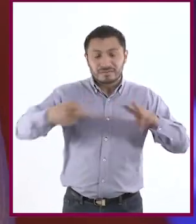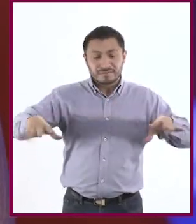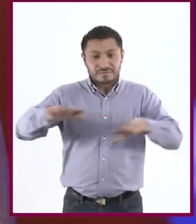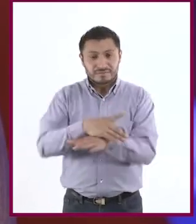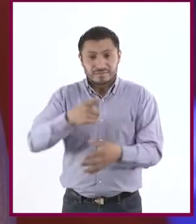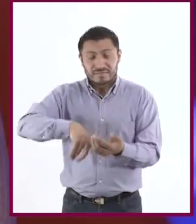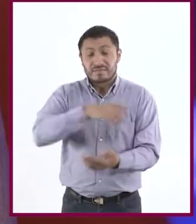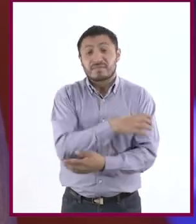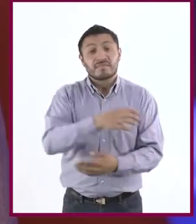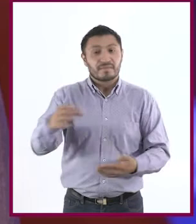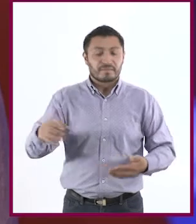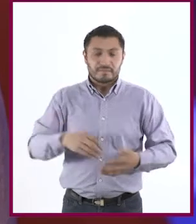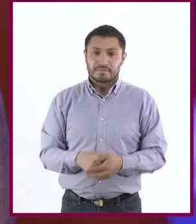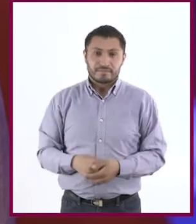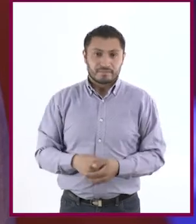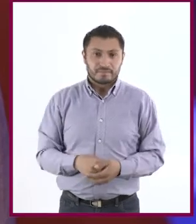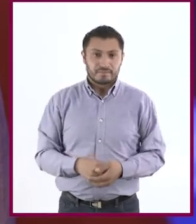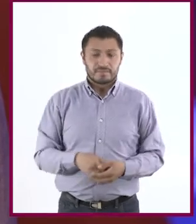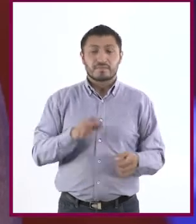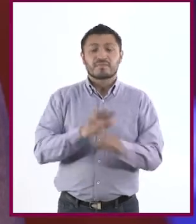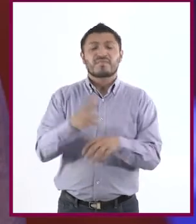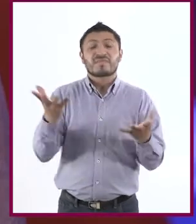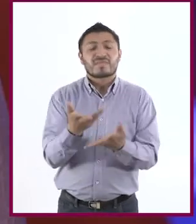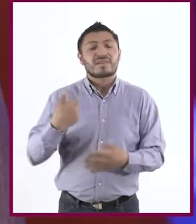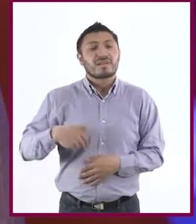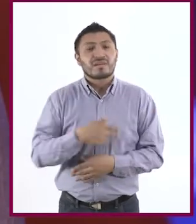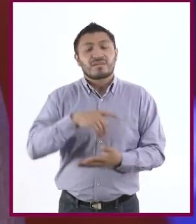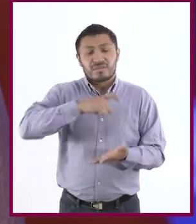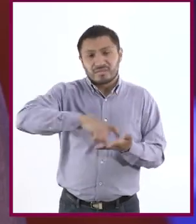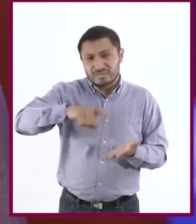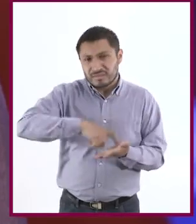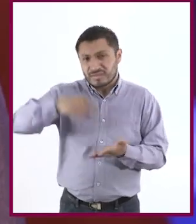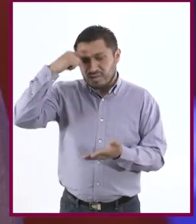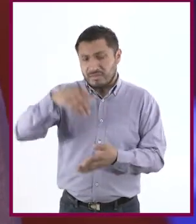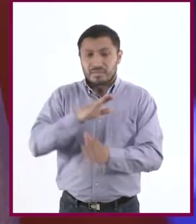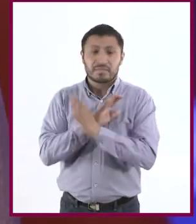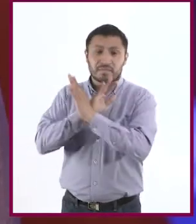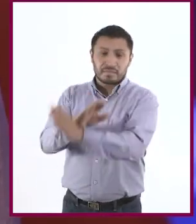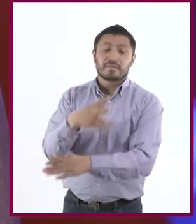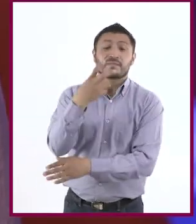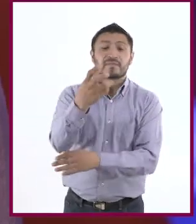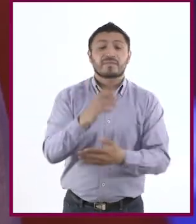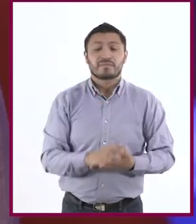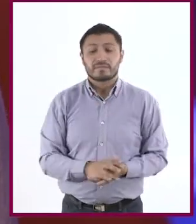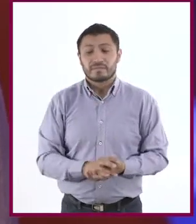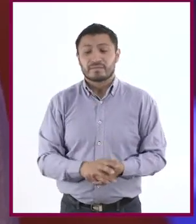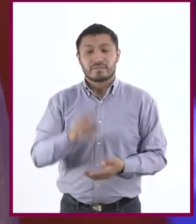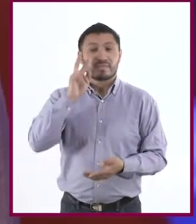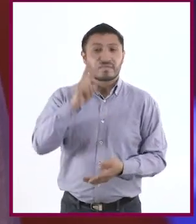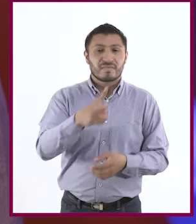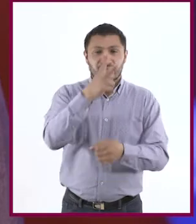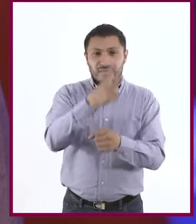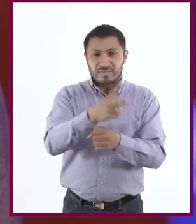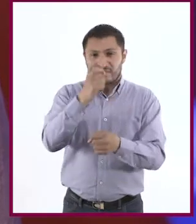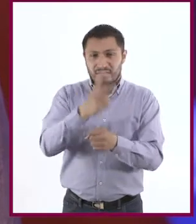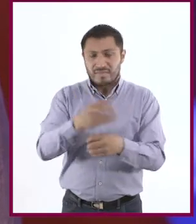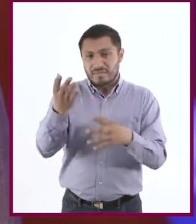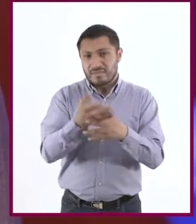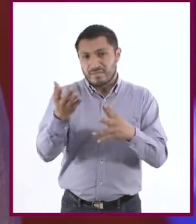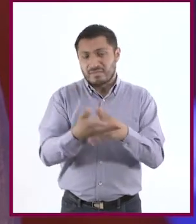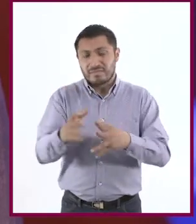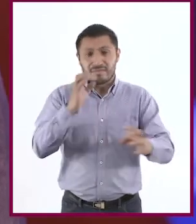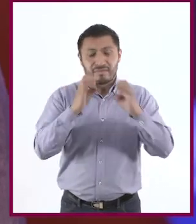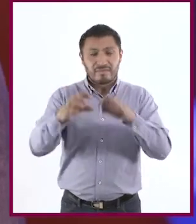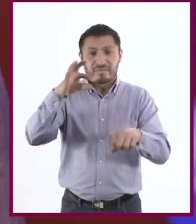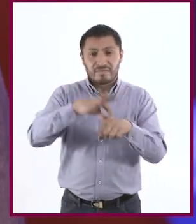transgénicos en nuestros campos. ¿Qué podemos hacer como público consumidor para evitar estas prácticas? Checa la segunda parte de nuestra entrevista